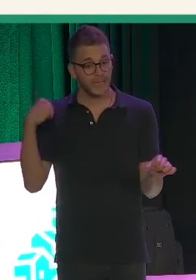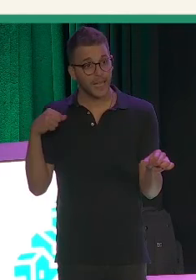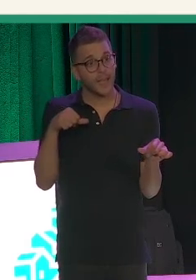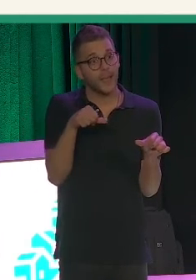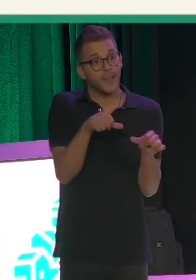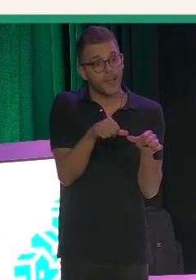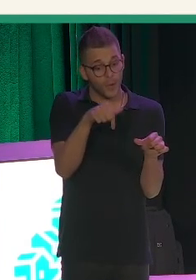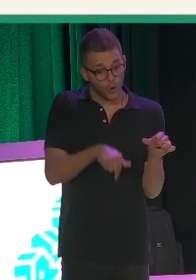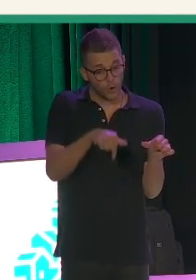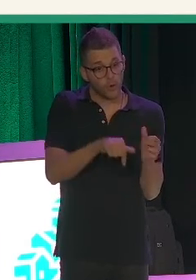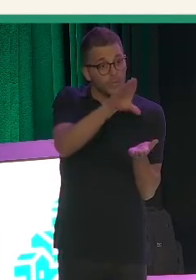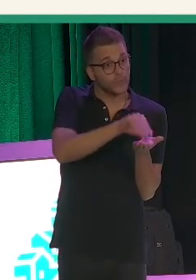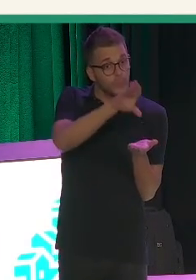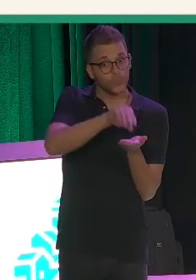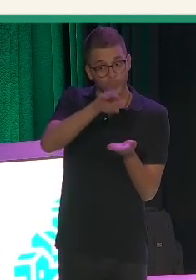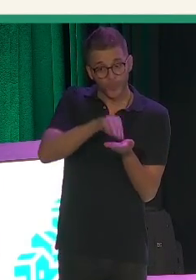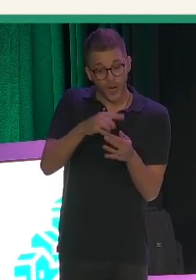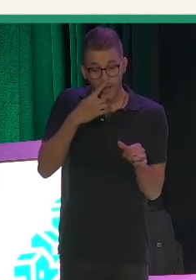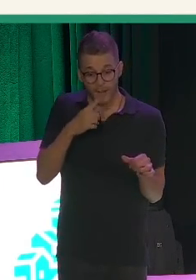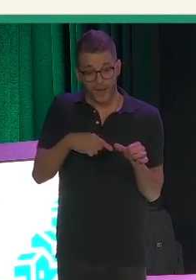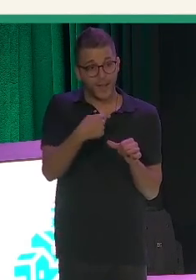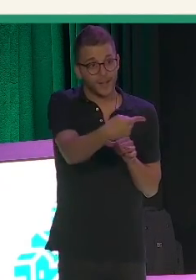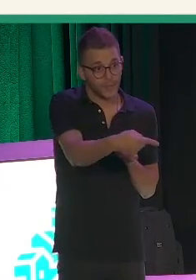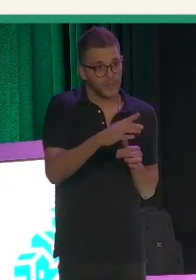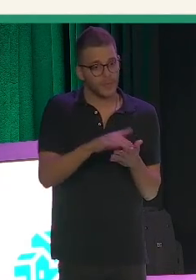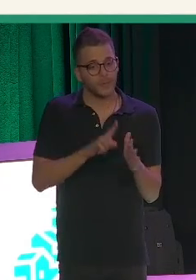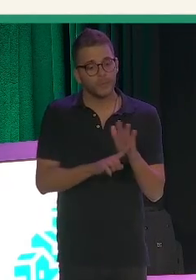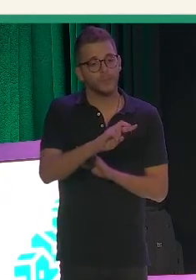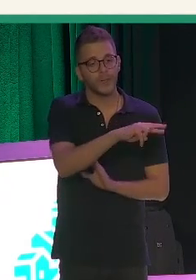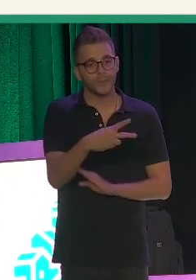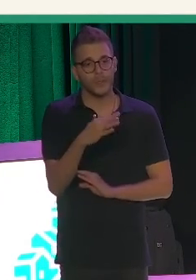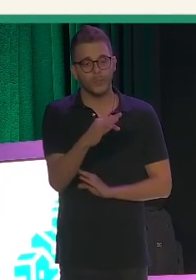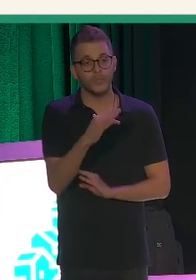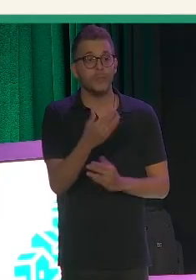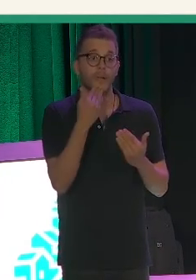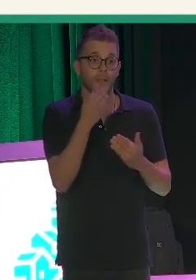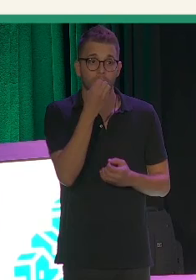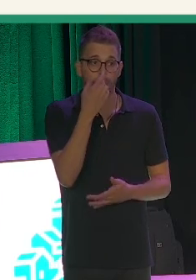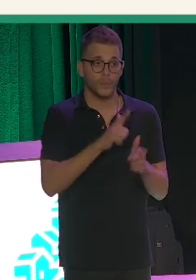las aportaciones y de los programas que aquí se han planteado. Muchísimas gracias y buen viaje.